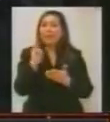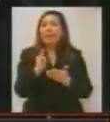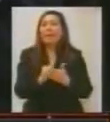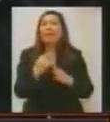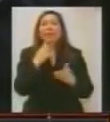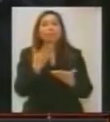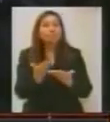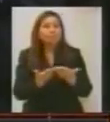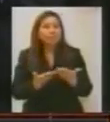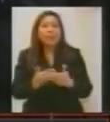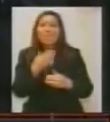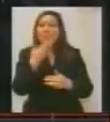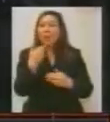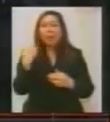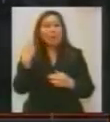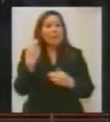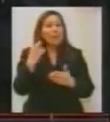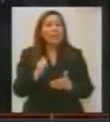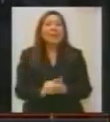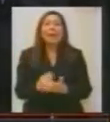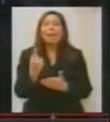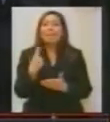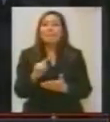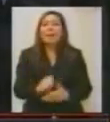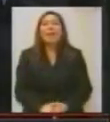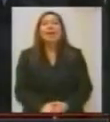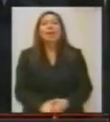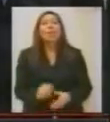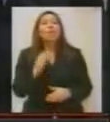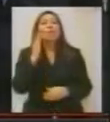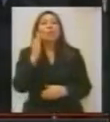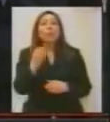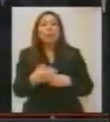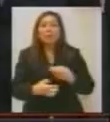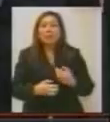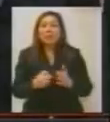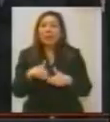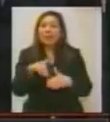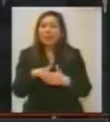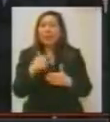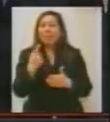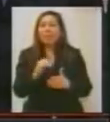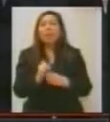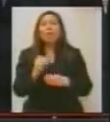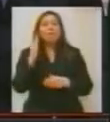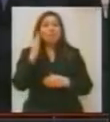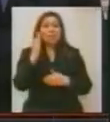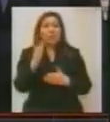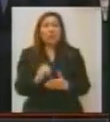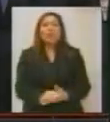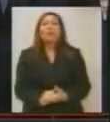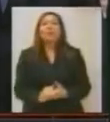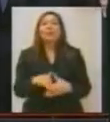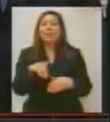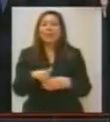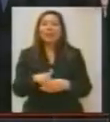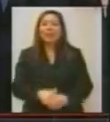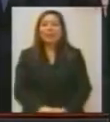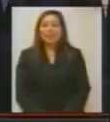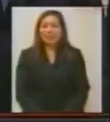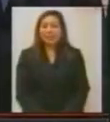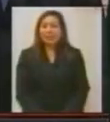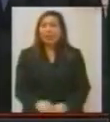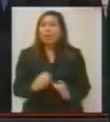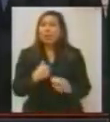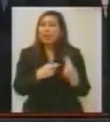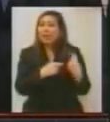en el diseño de las mejores políticas para el futuro proceso electoral, para los futuros procesos electorales.